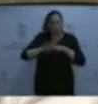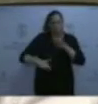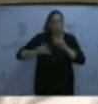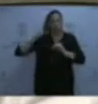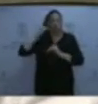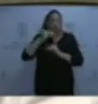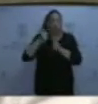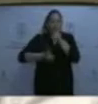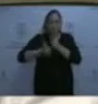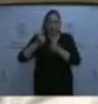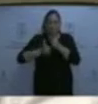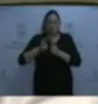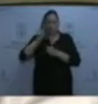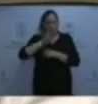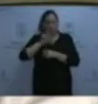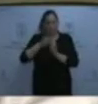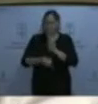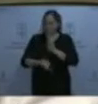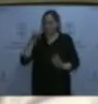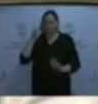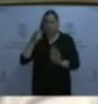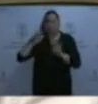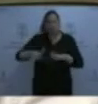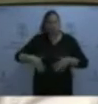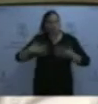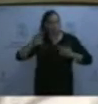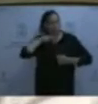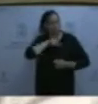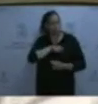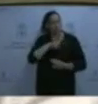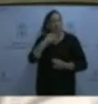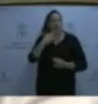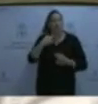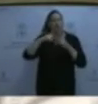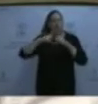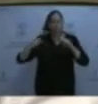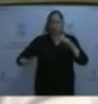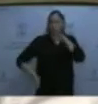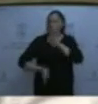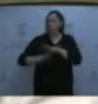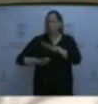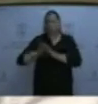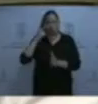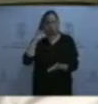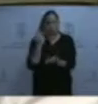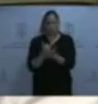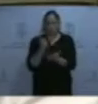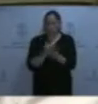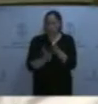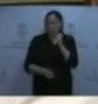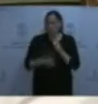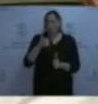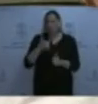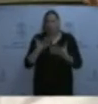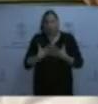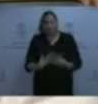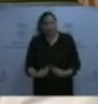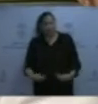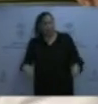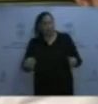Sin embargo, sorprendentemente, usted, consejero de Educación, afirmaba que en Asturias la prueba se mantenía y, por desgracia para todos, es de las pocas